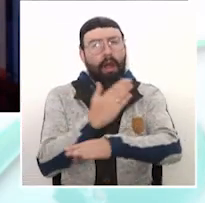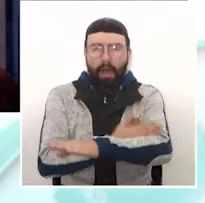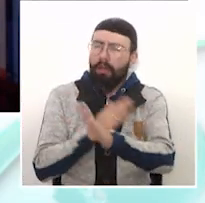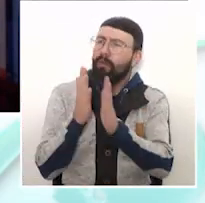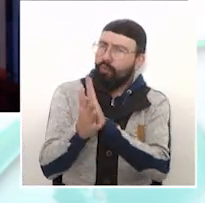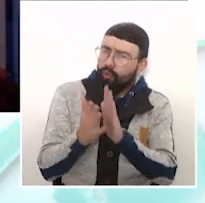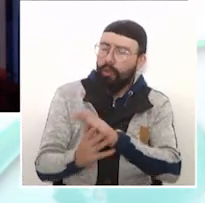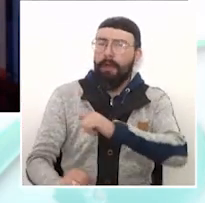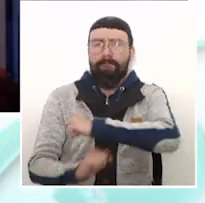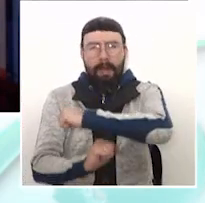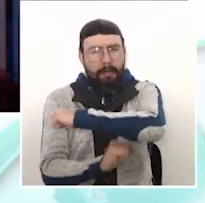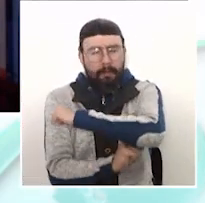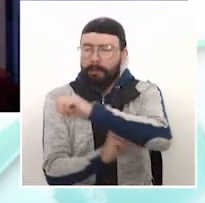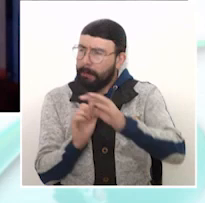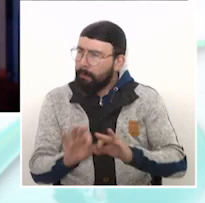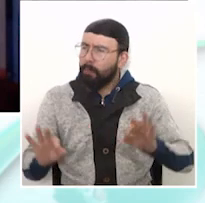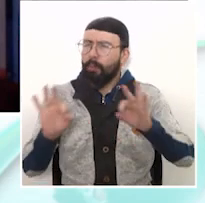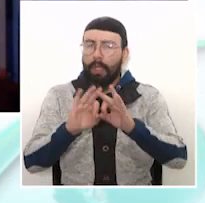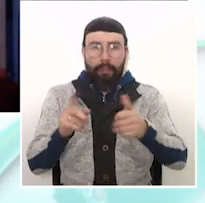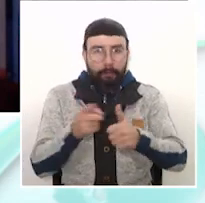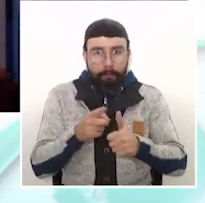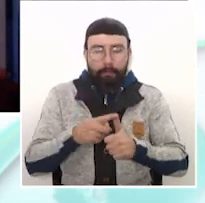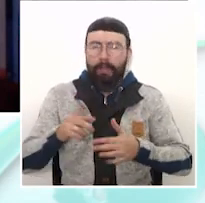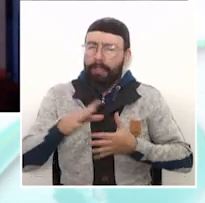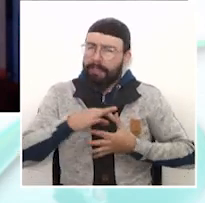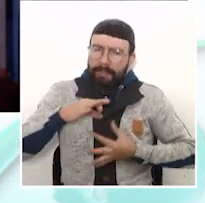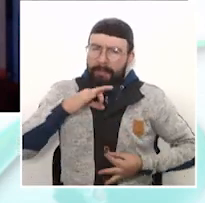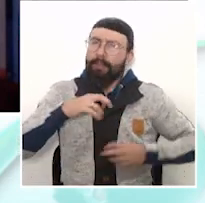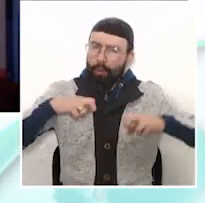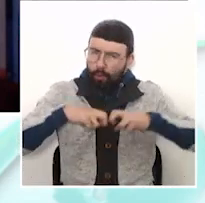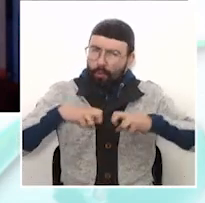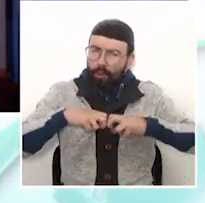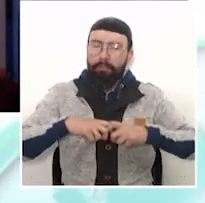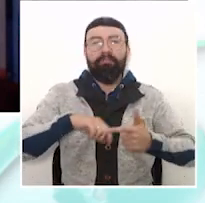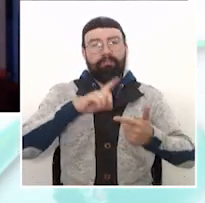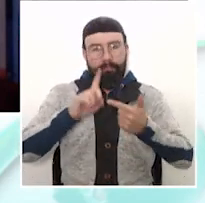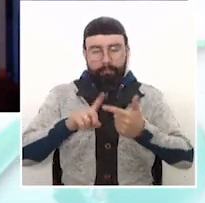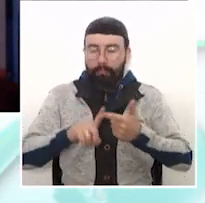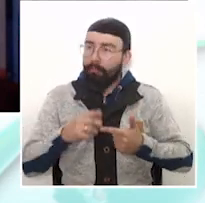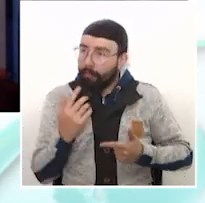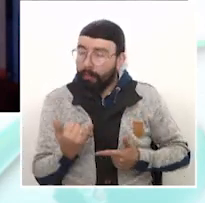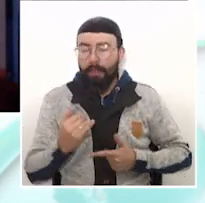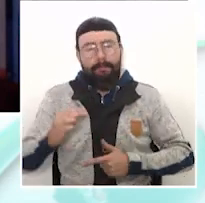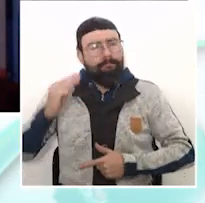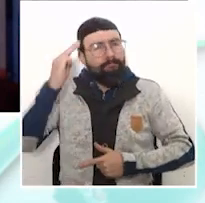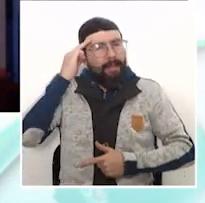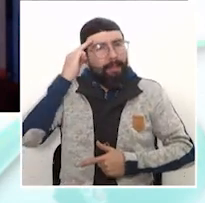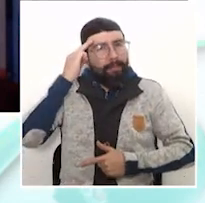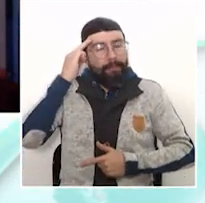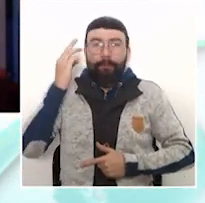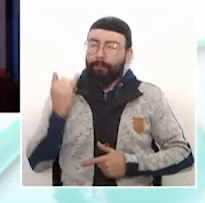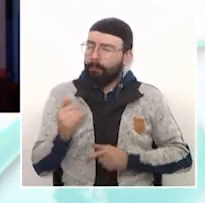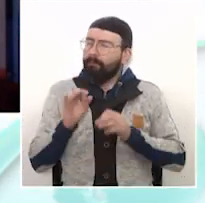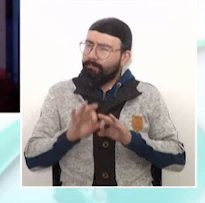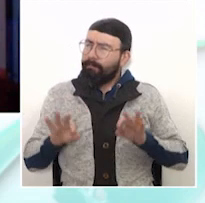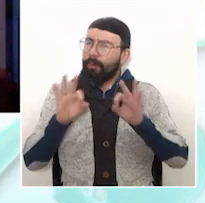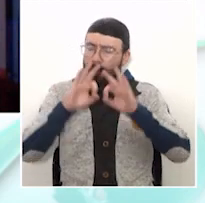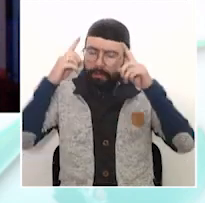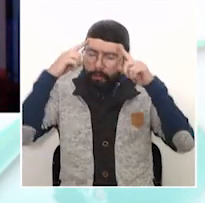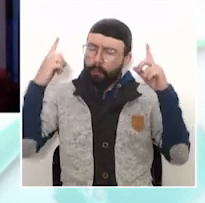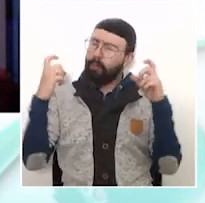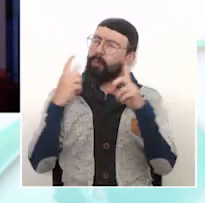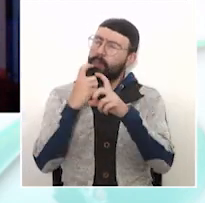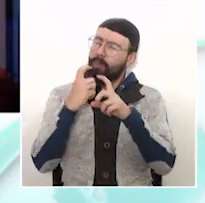importantes como es el espíritu y la mente. Nos has hecho entrar en reflexiones importantes como es el